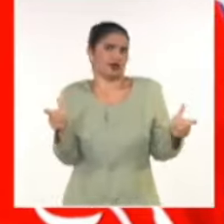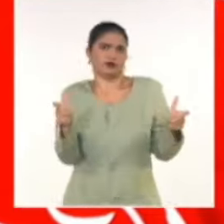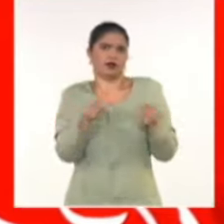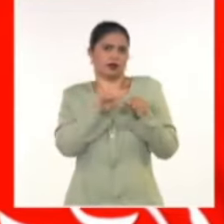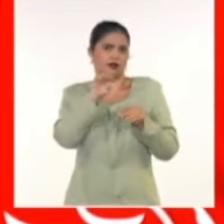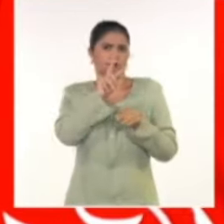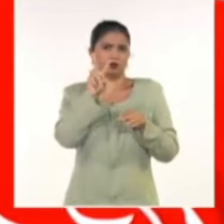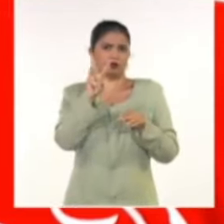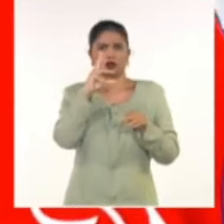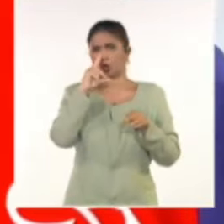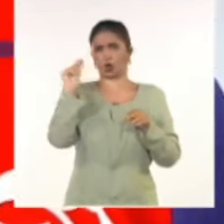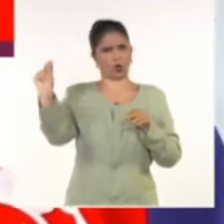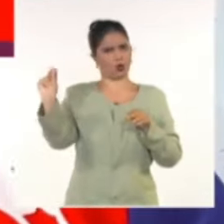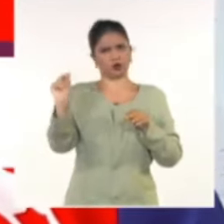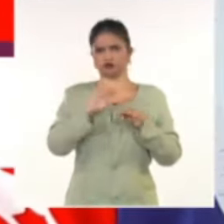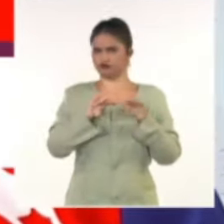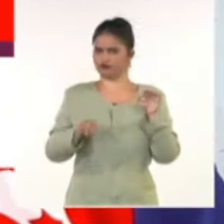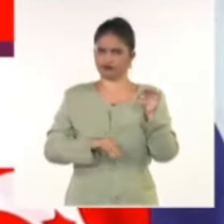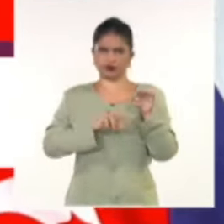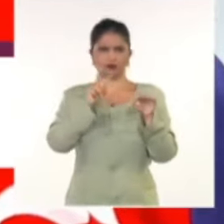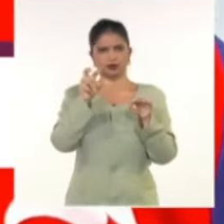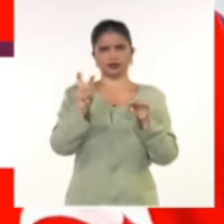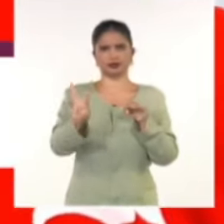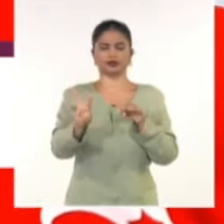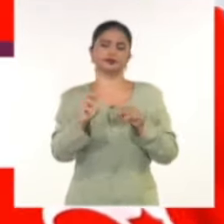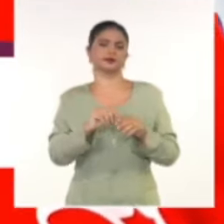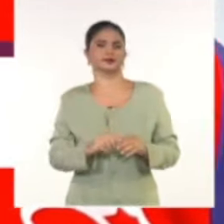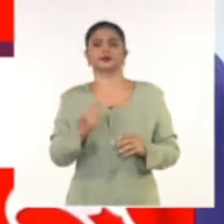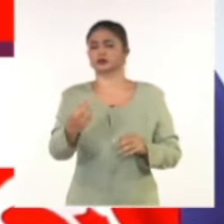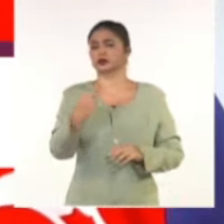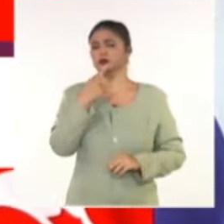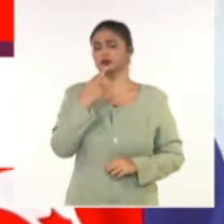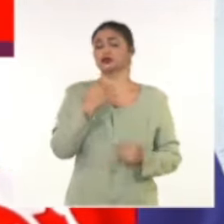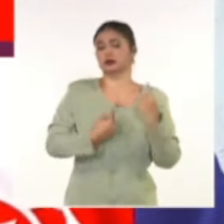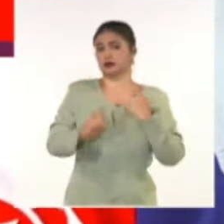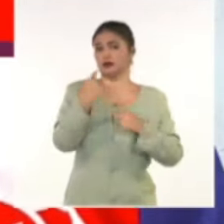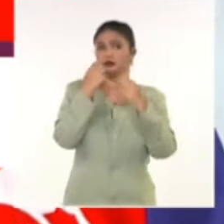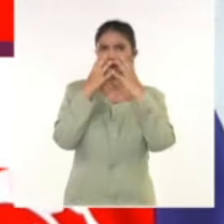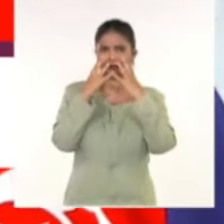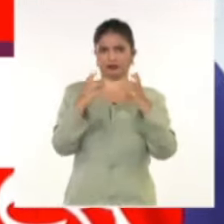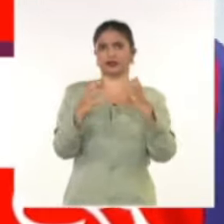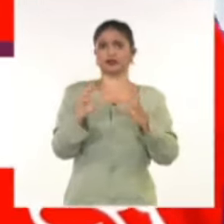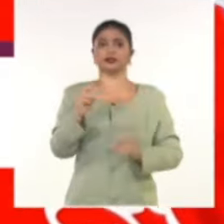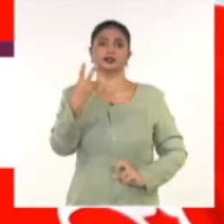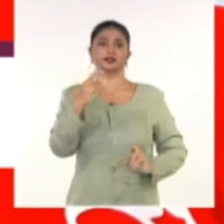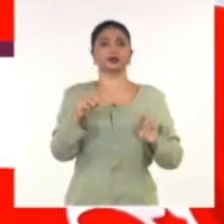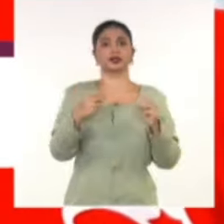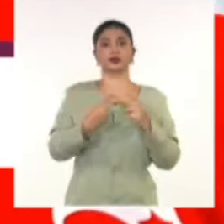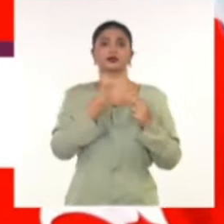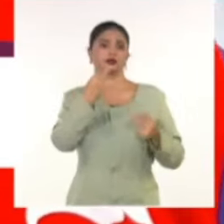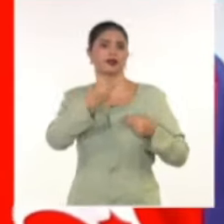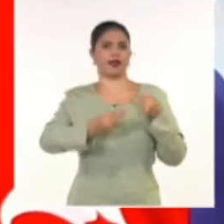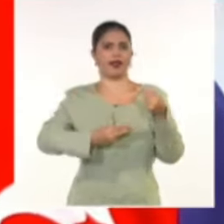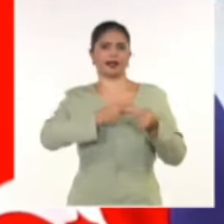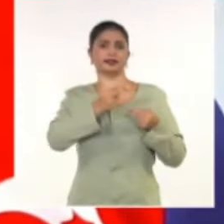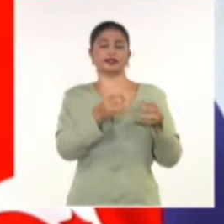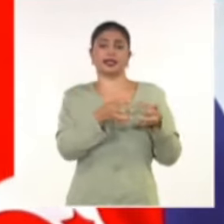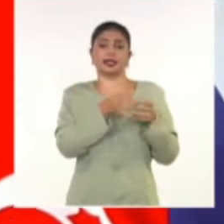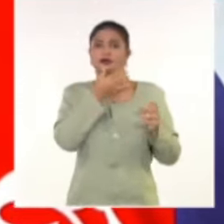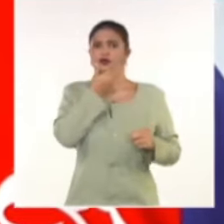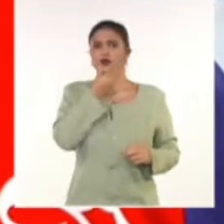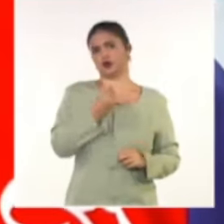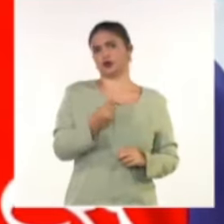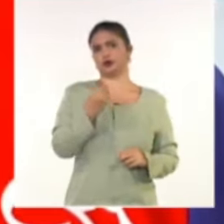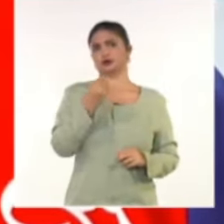Bueno, yo pienso primeramente que esto es algo bien importante. Ya es por segunda vez que se viene haciendo el país y se ha arrojado unos beneficios buenos para los lanzadores